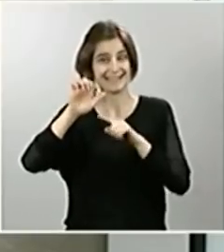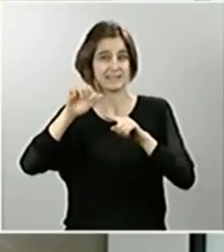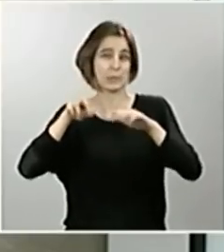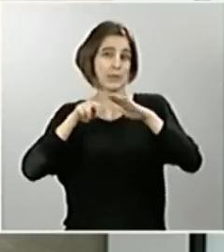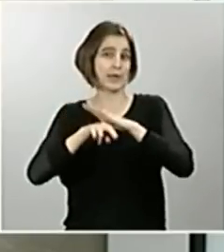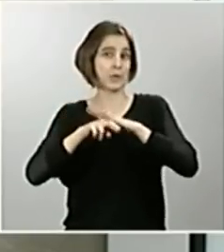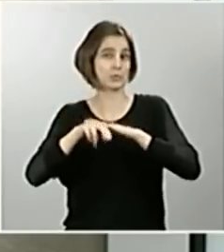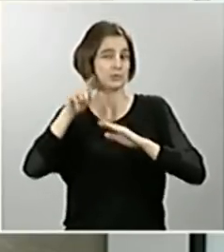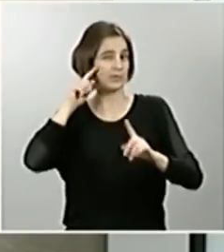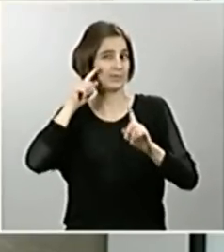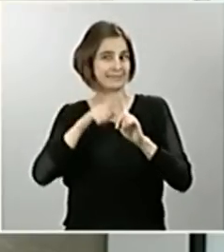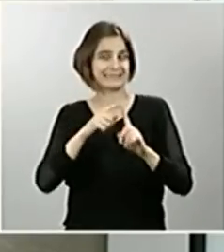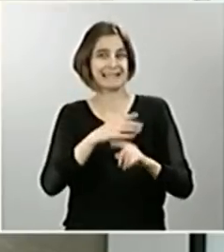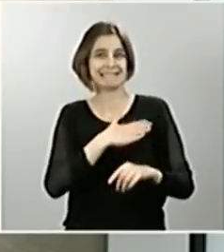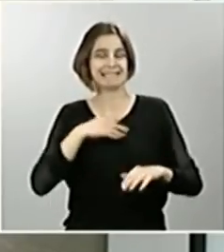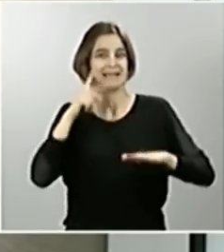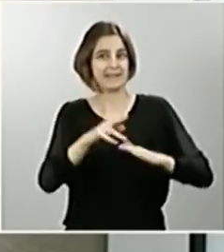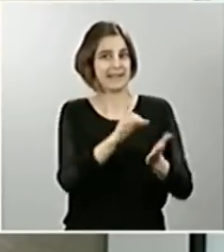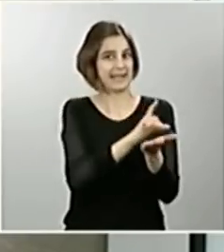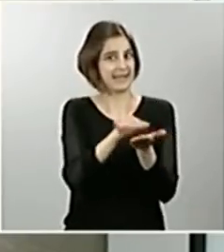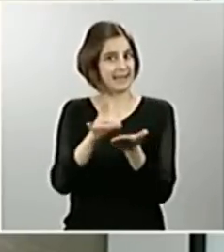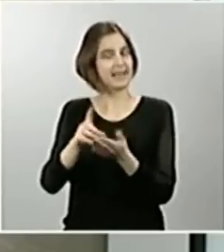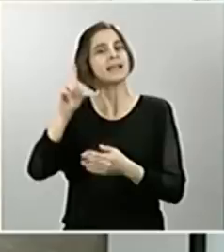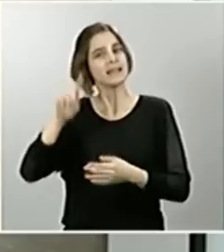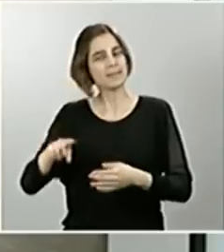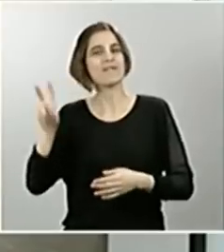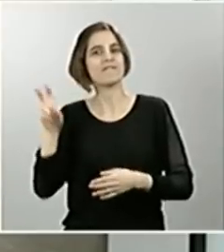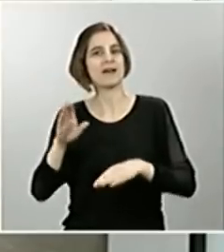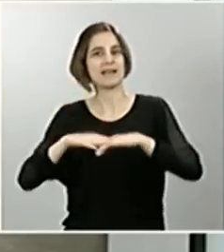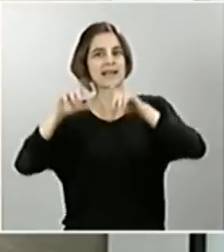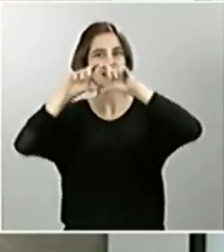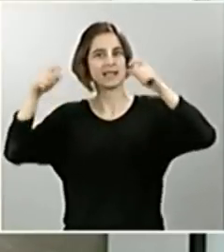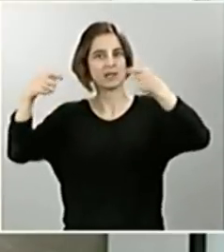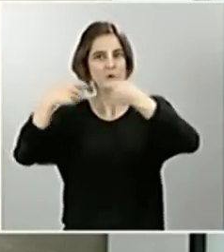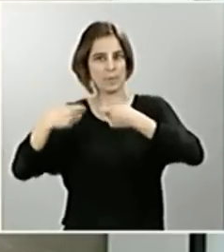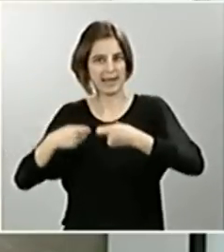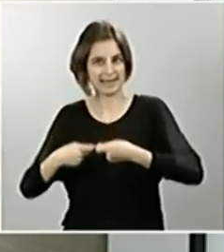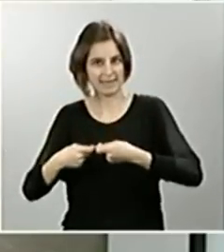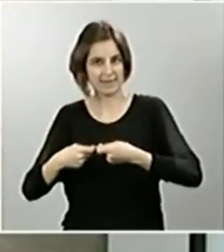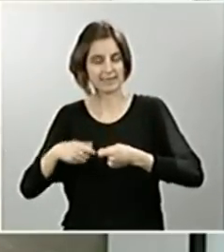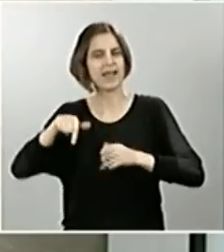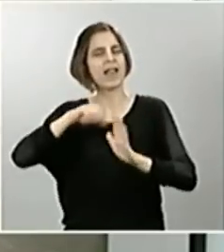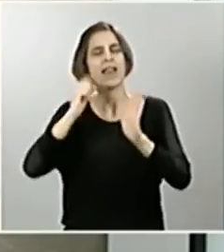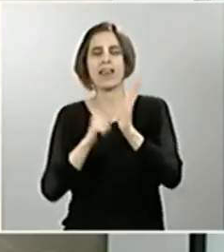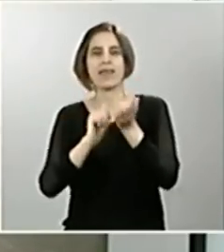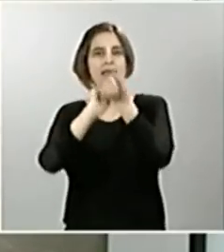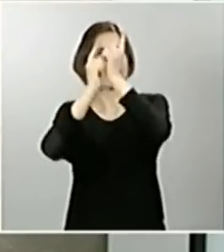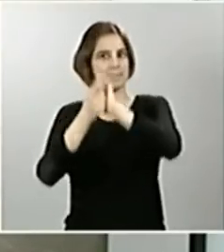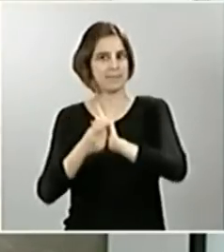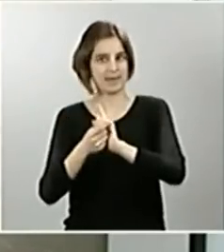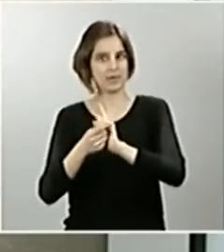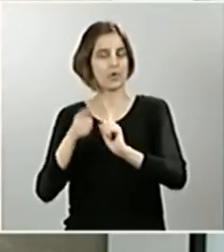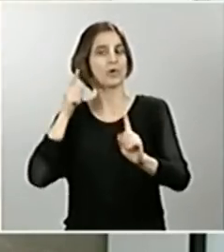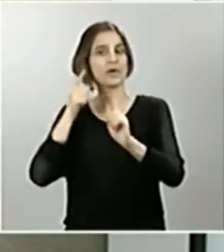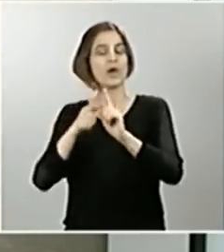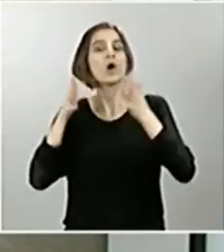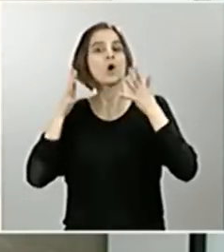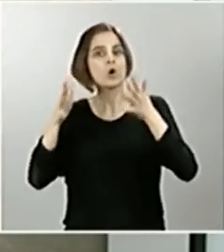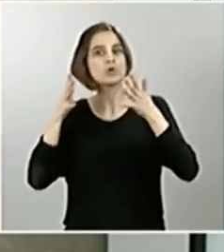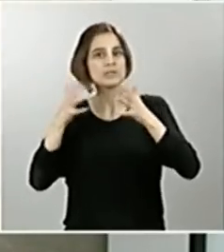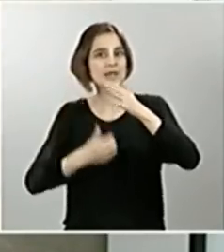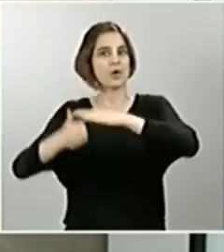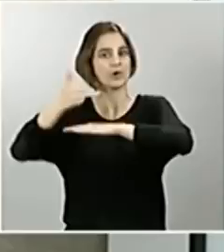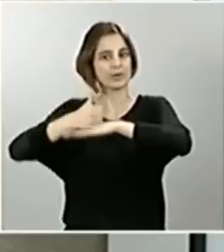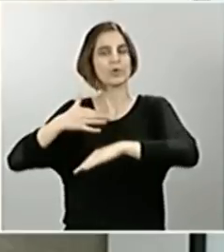nadie para os socios cooperativistas. Hacemos cambios legales para que o Consejo Rector poda acudir legalmente á